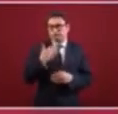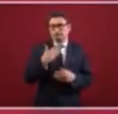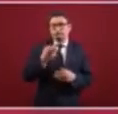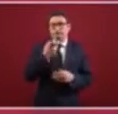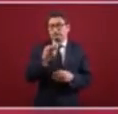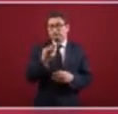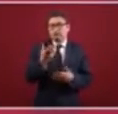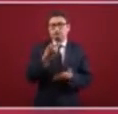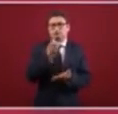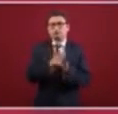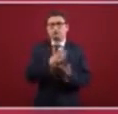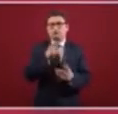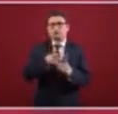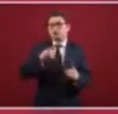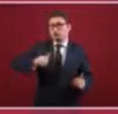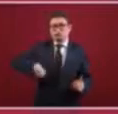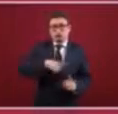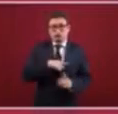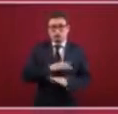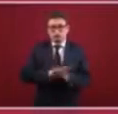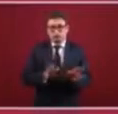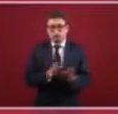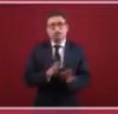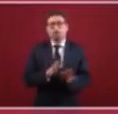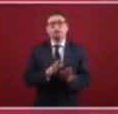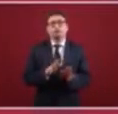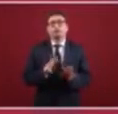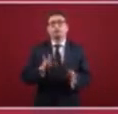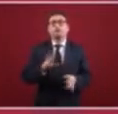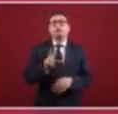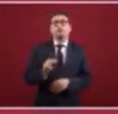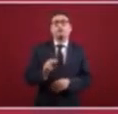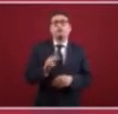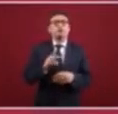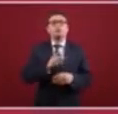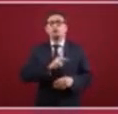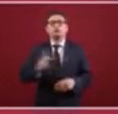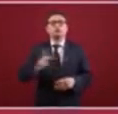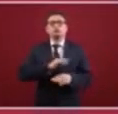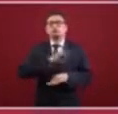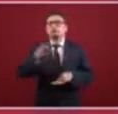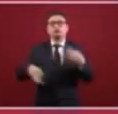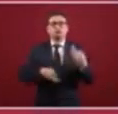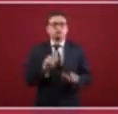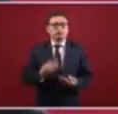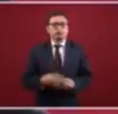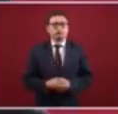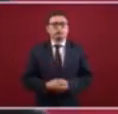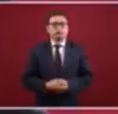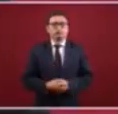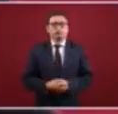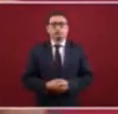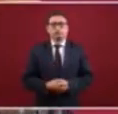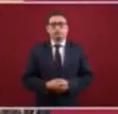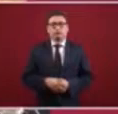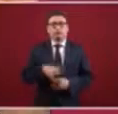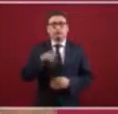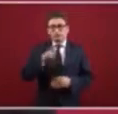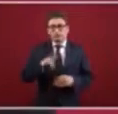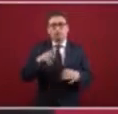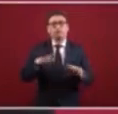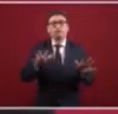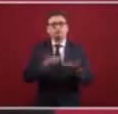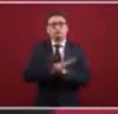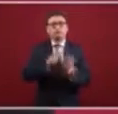solo es para nosotros, o sea, es para todos. Es que ya cambió